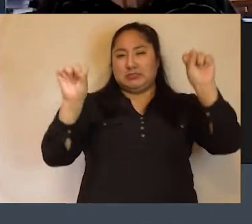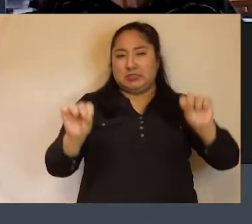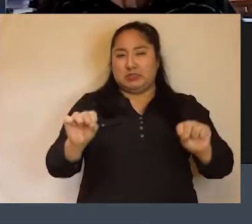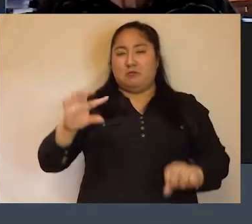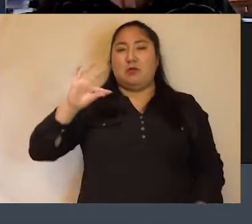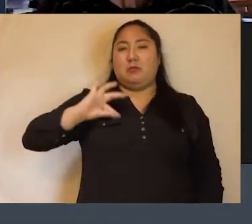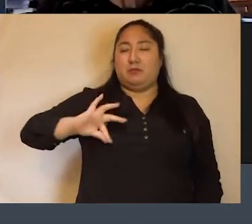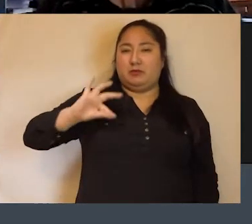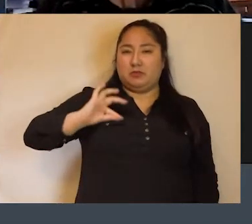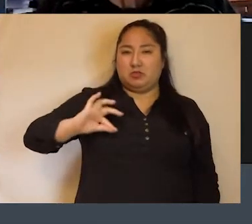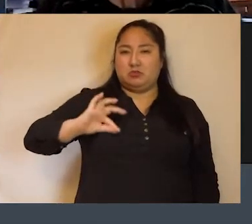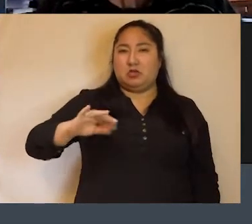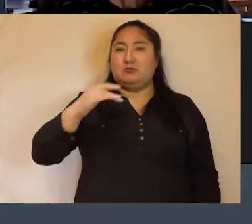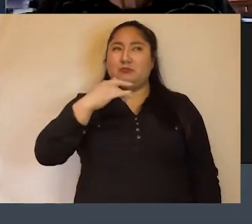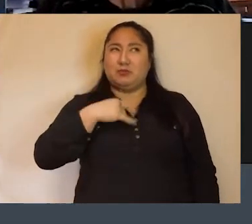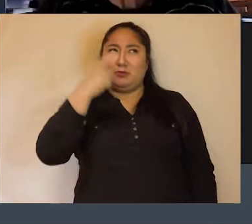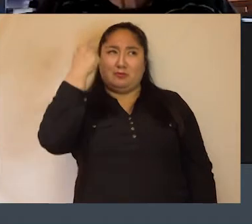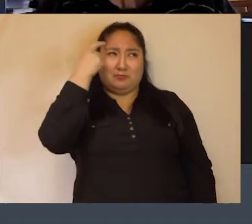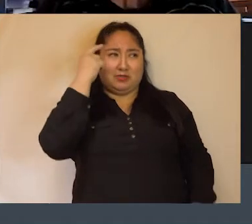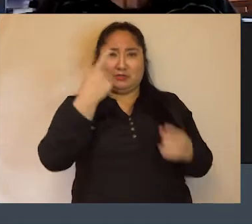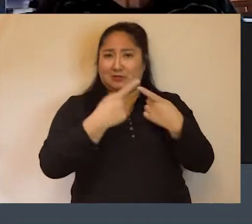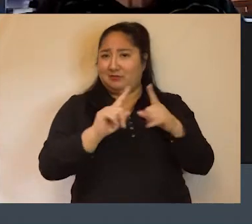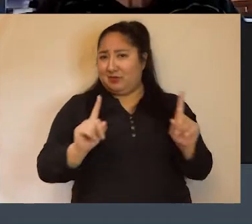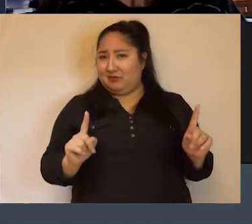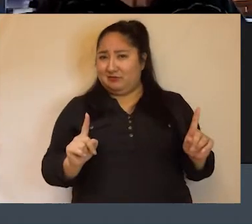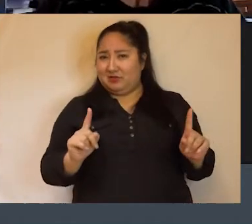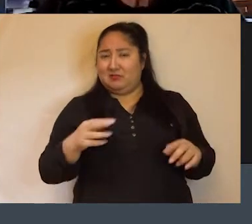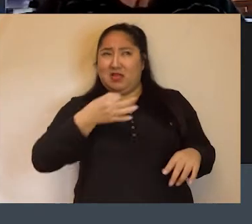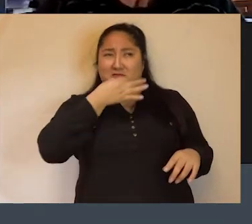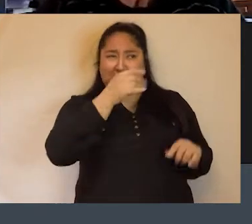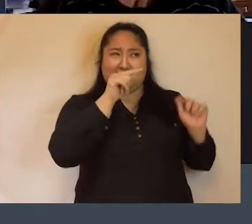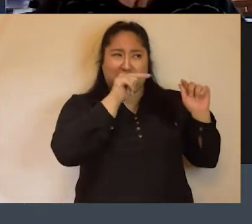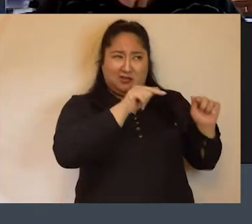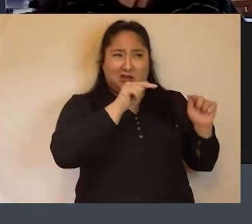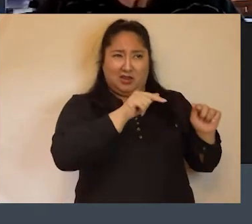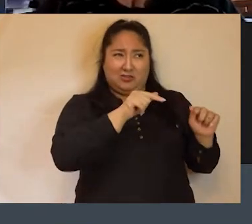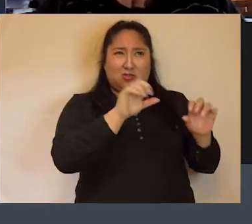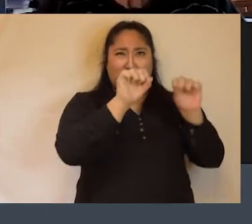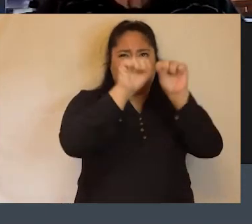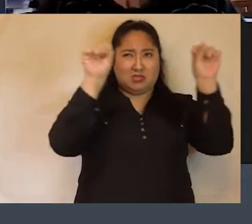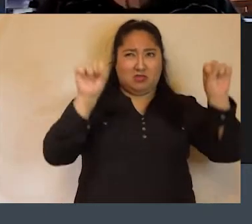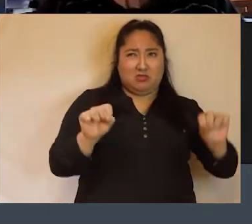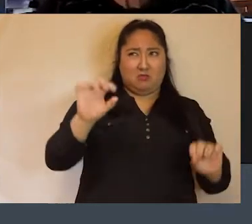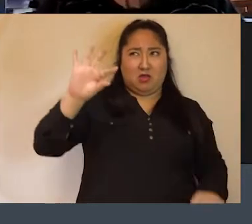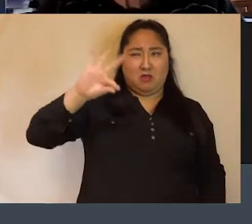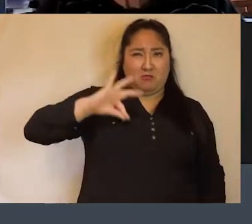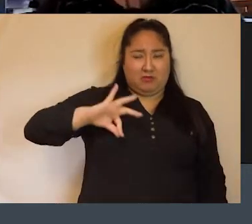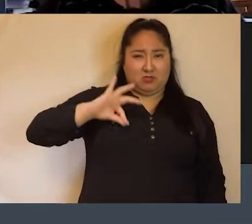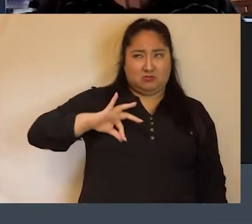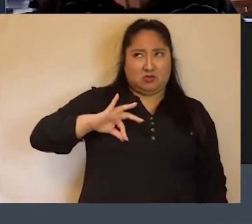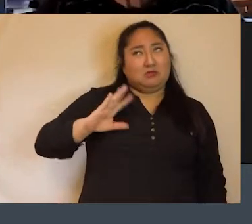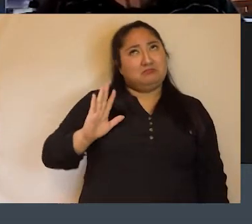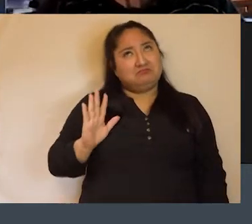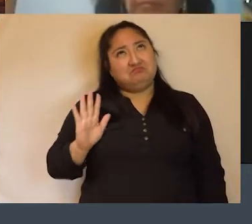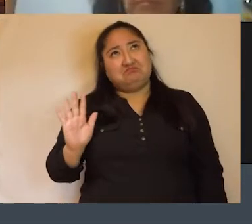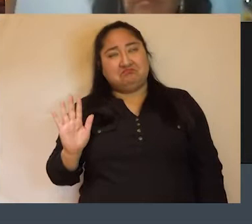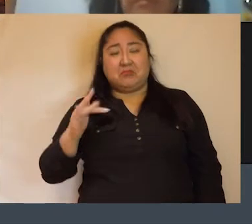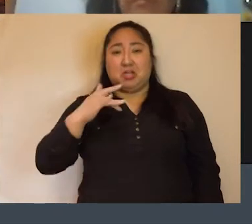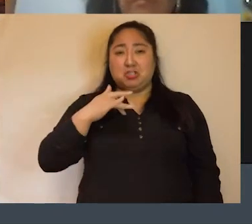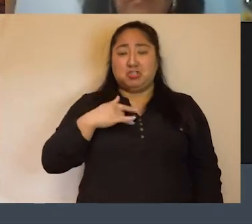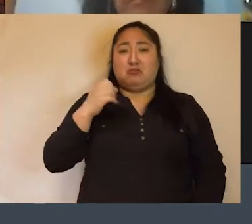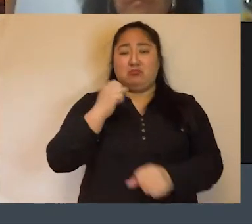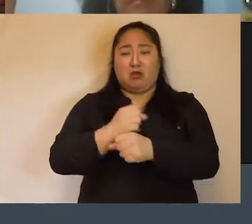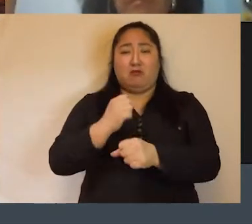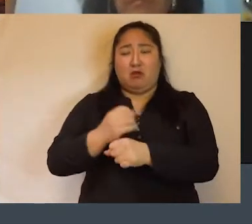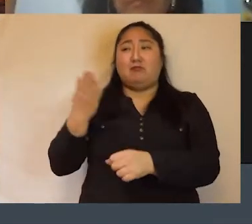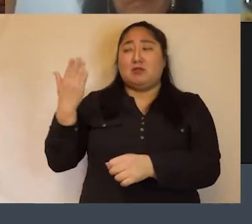el sistema previsional. Yo discrepo en términos de denominar esto un sistema previsional, ¿sí? Yo he estado trabajando hace